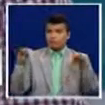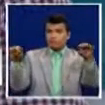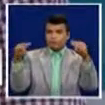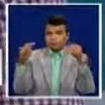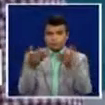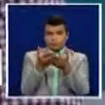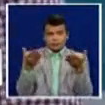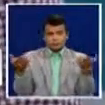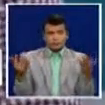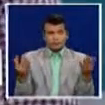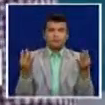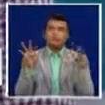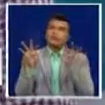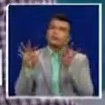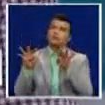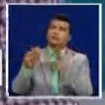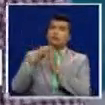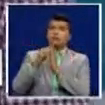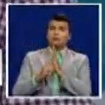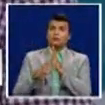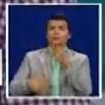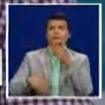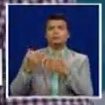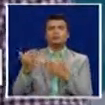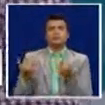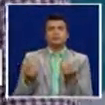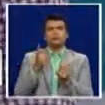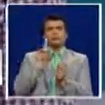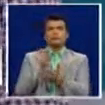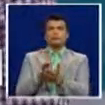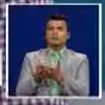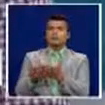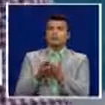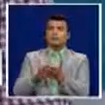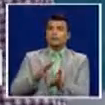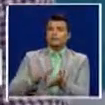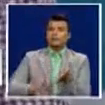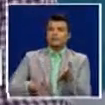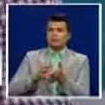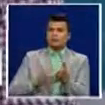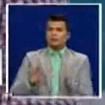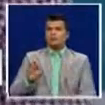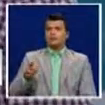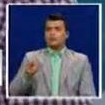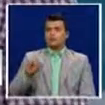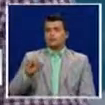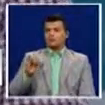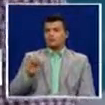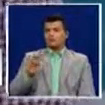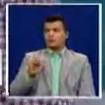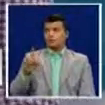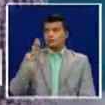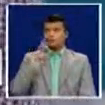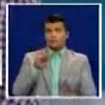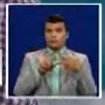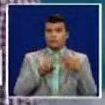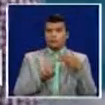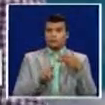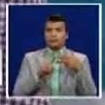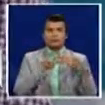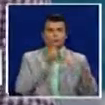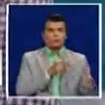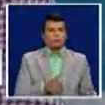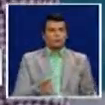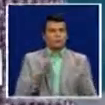nos acompañen y vean este programa que hoy arrancamos contándoles sobre el arroz orgánico. Dos experiencias importantes. Una, en el río